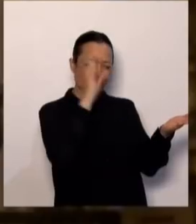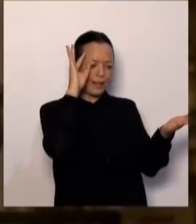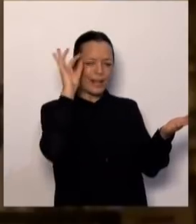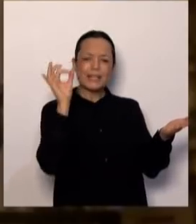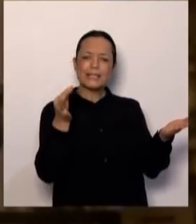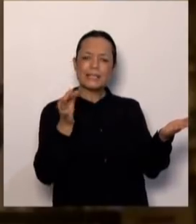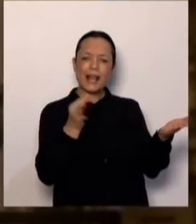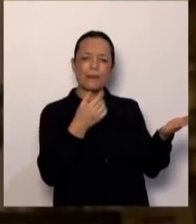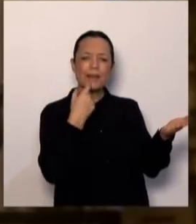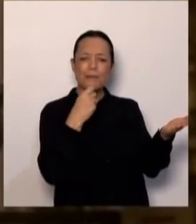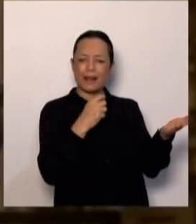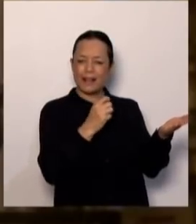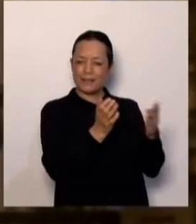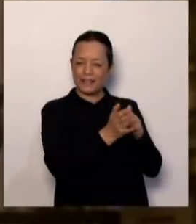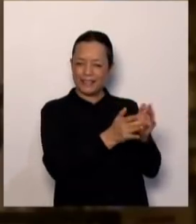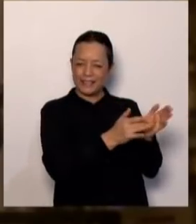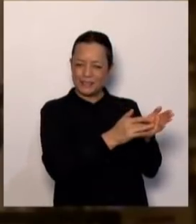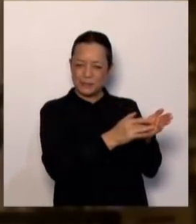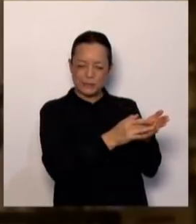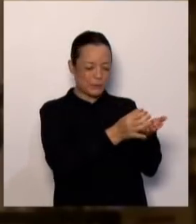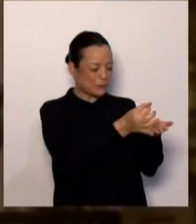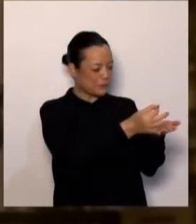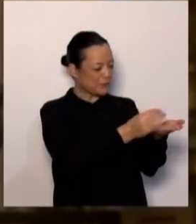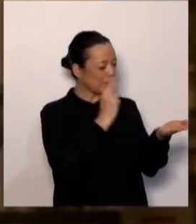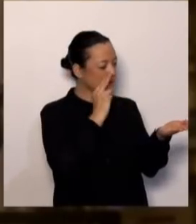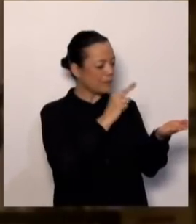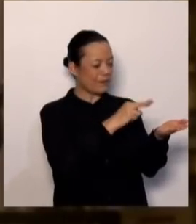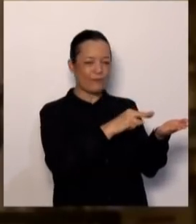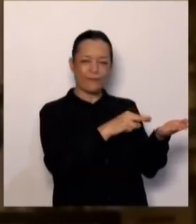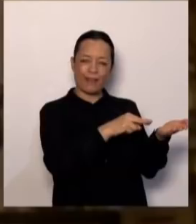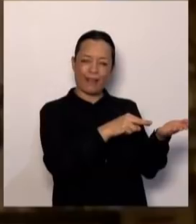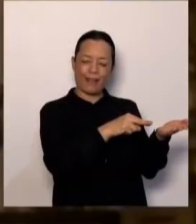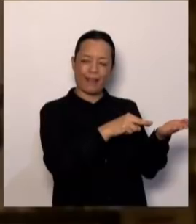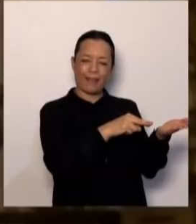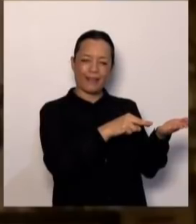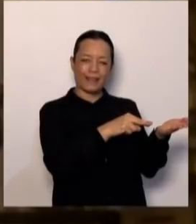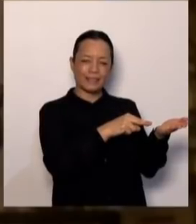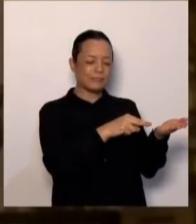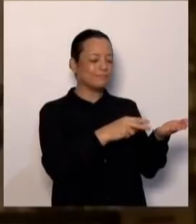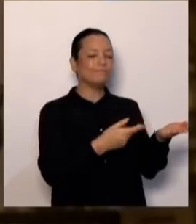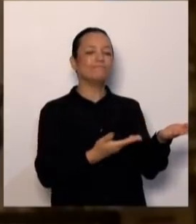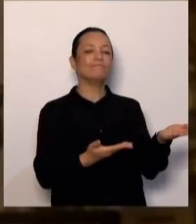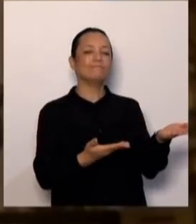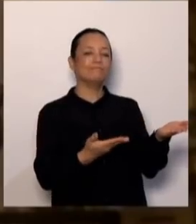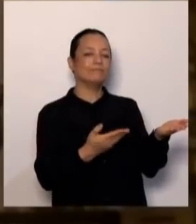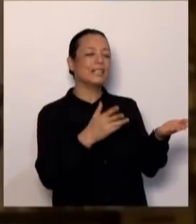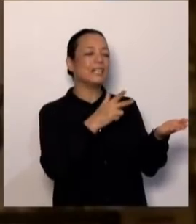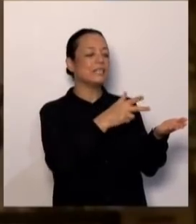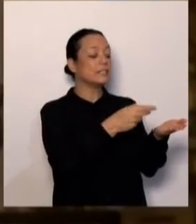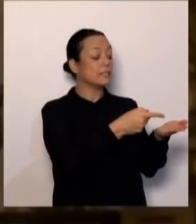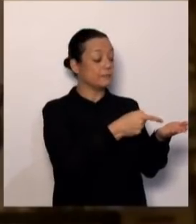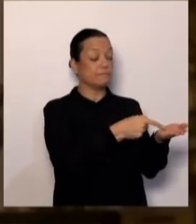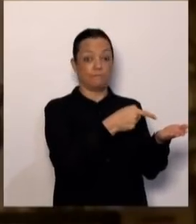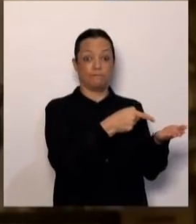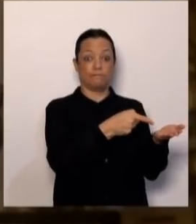no es una postura de ponerse en el medio y no jugarse, sino: den al César lo que es